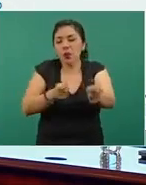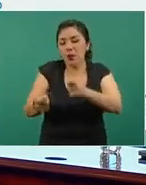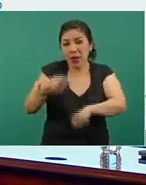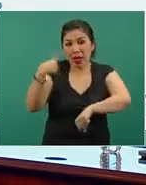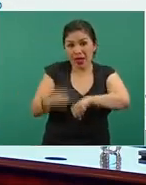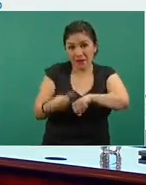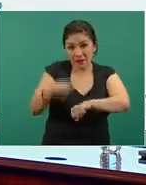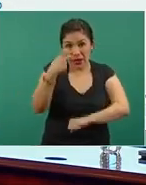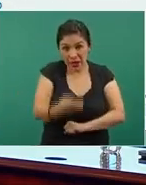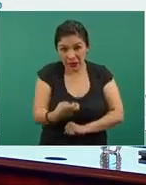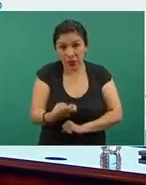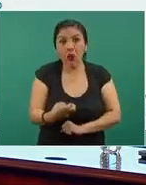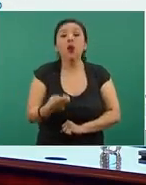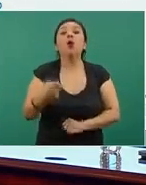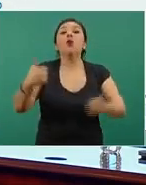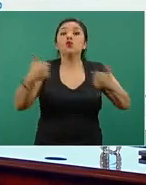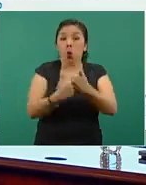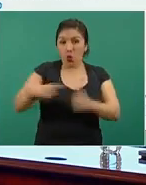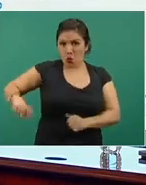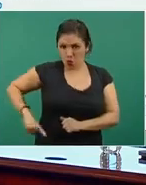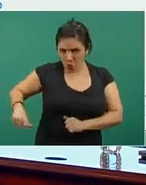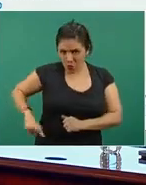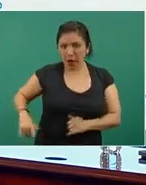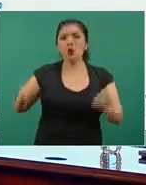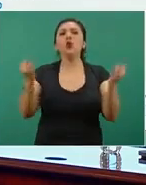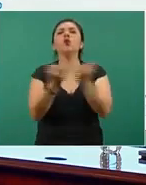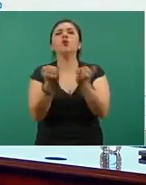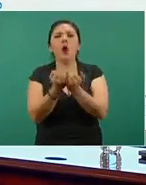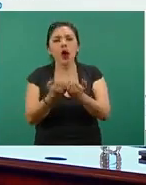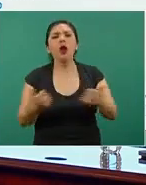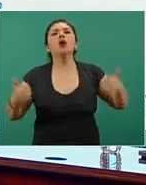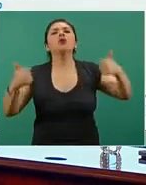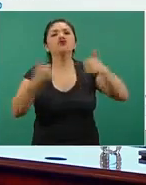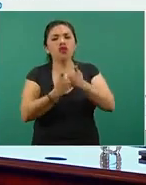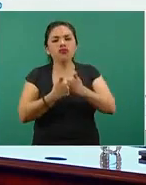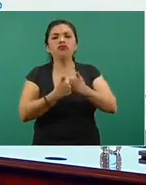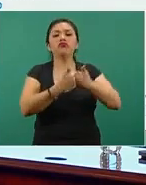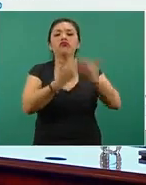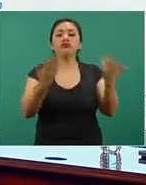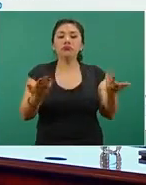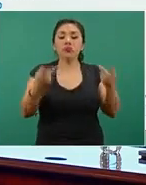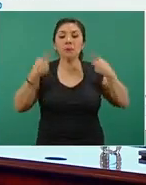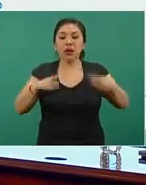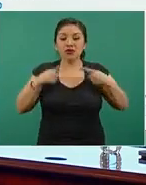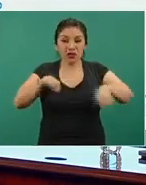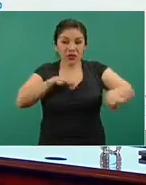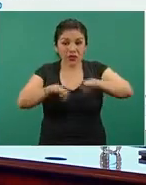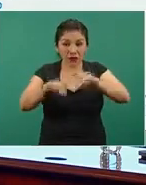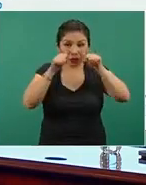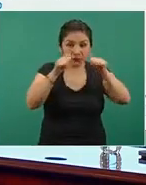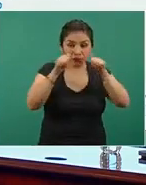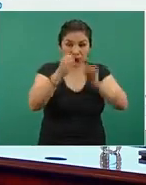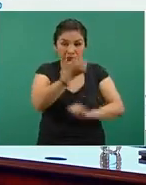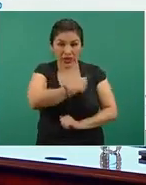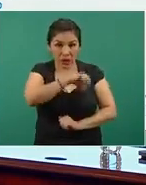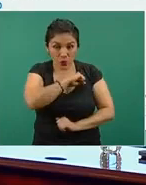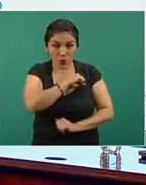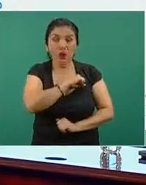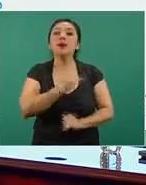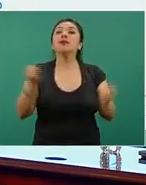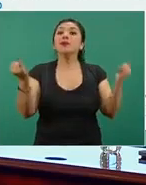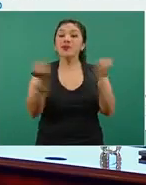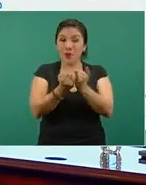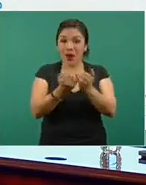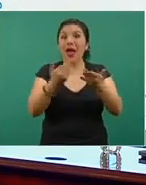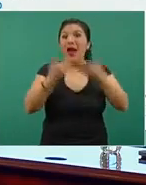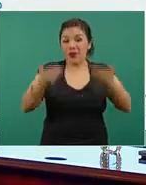epidemia, no solamente por parte de los gobiernos, no solamente por parte de los y las trabajadoras de la salud, sino precisamente, y